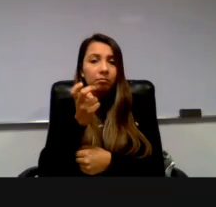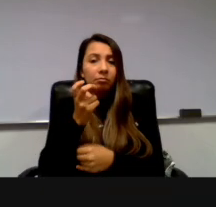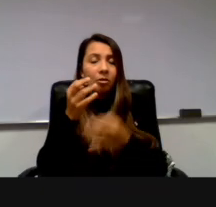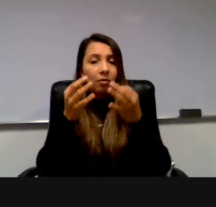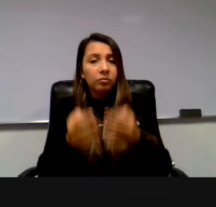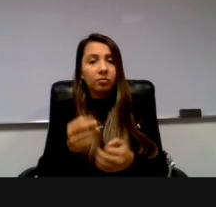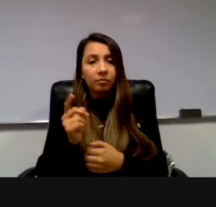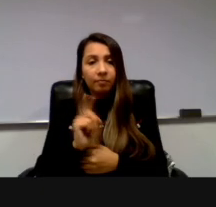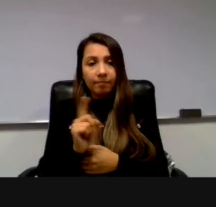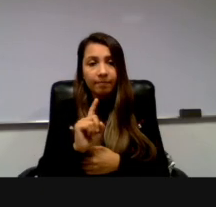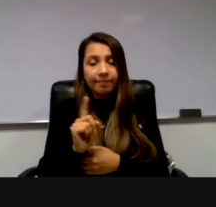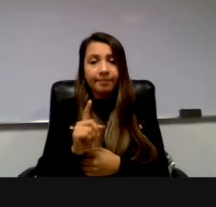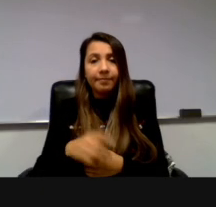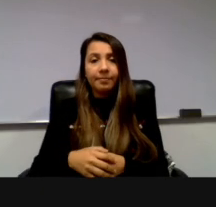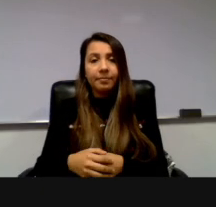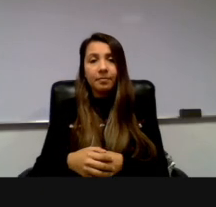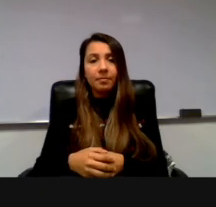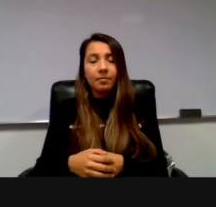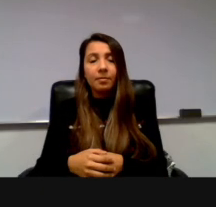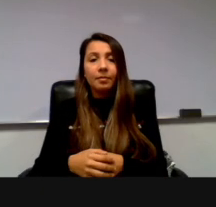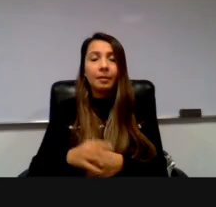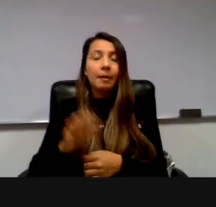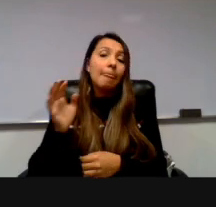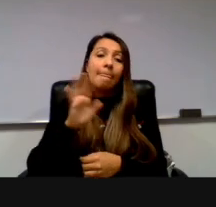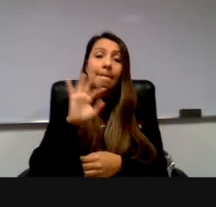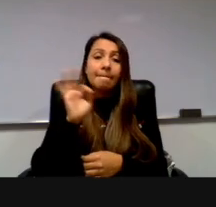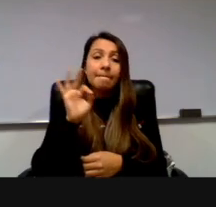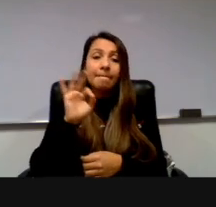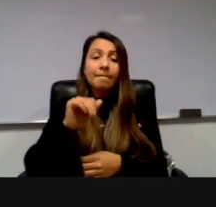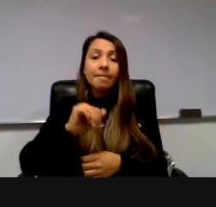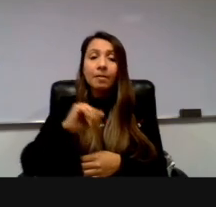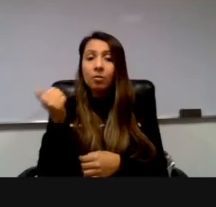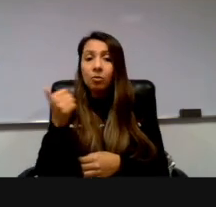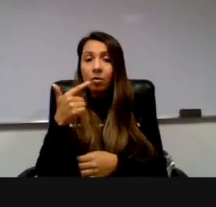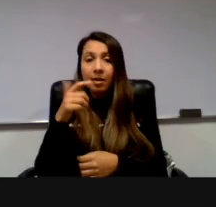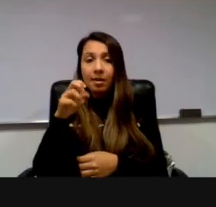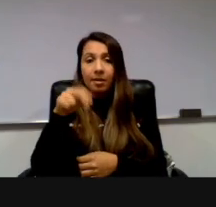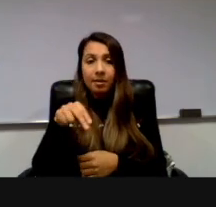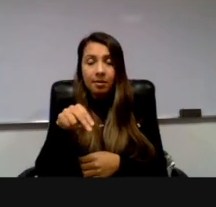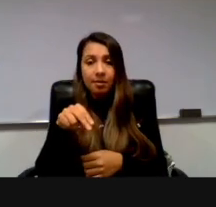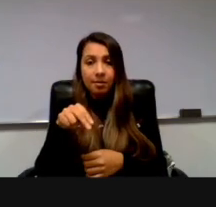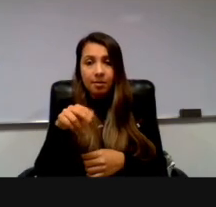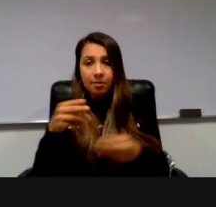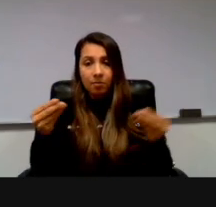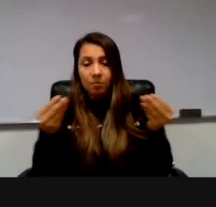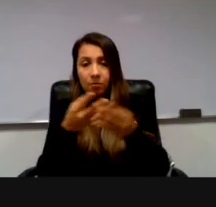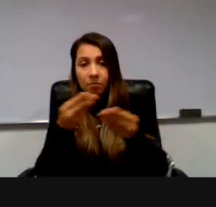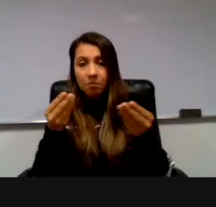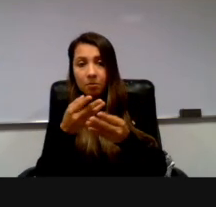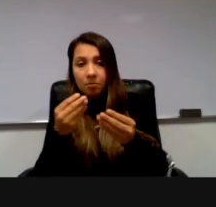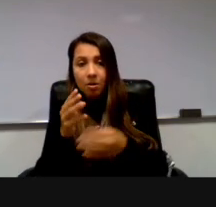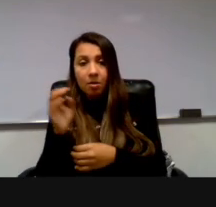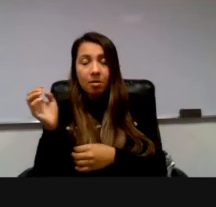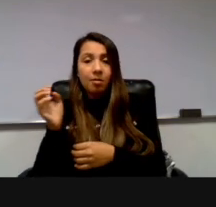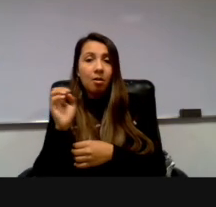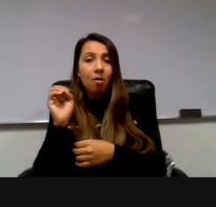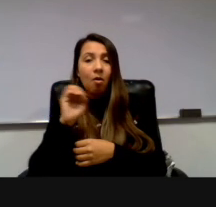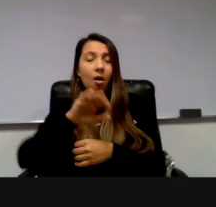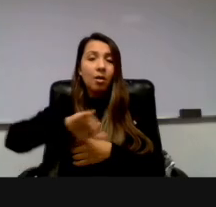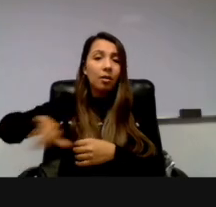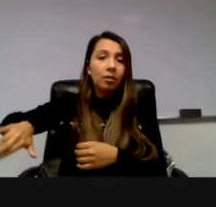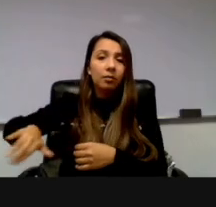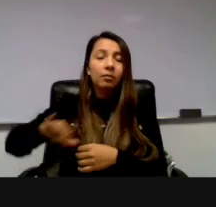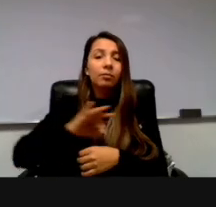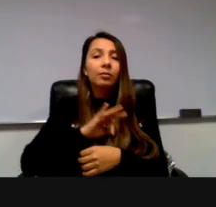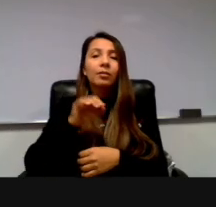positivo. Y por el otro lado, si estás eliminando a todos los genes que han sufrido transferencia horizontal, pues vas a tener un montón de falsos negativos, porque